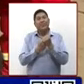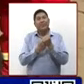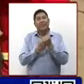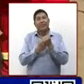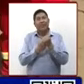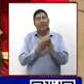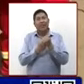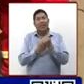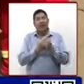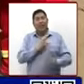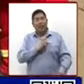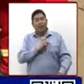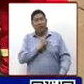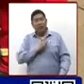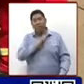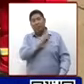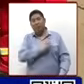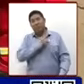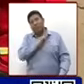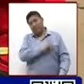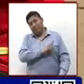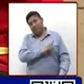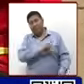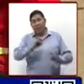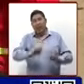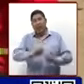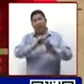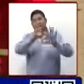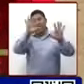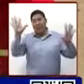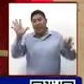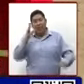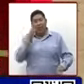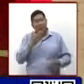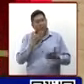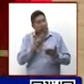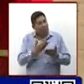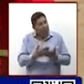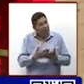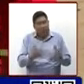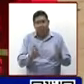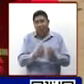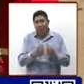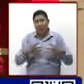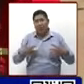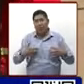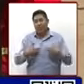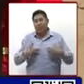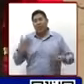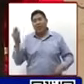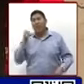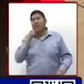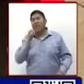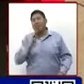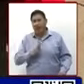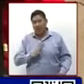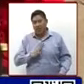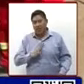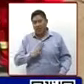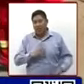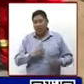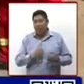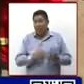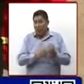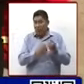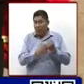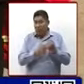La personalidad de alguien es clara cuando es bueno con los animales. como la señora Julieta y su familia, como este